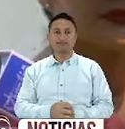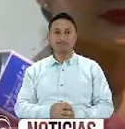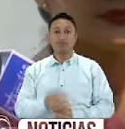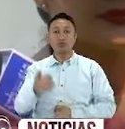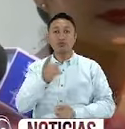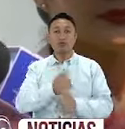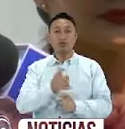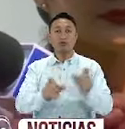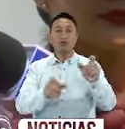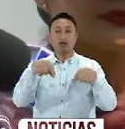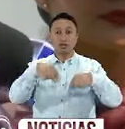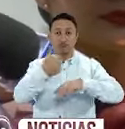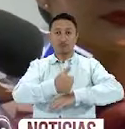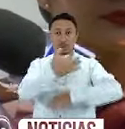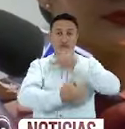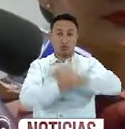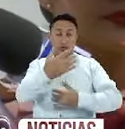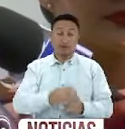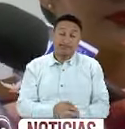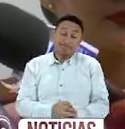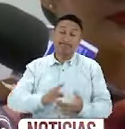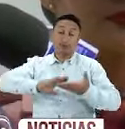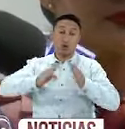los ciudadanos fueron juzgados y